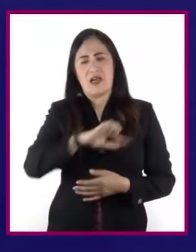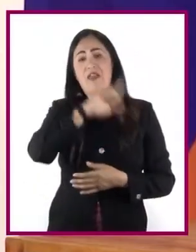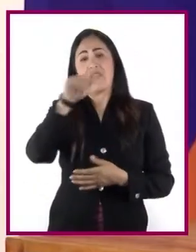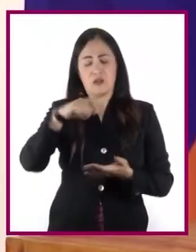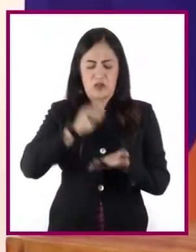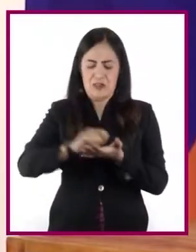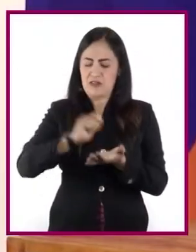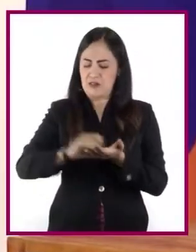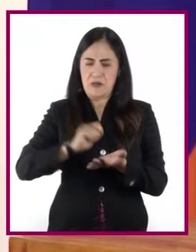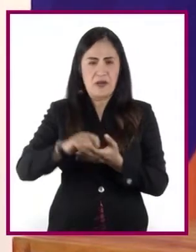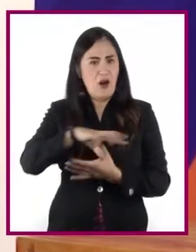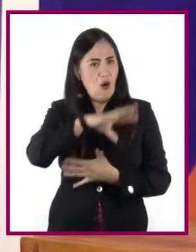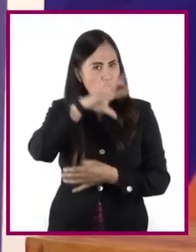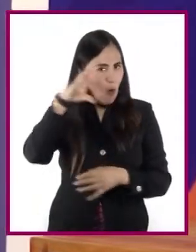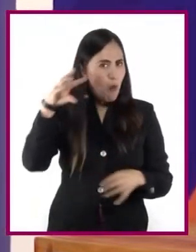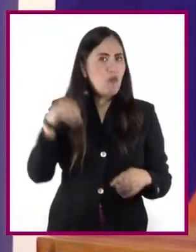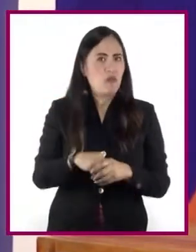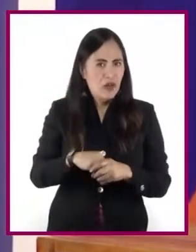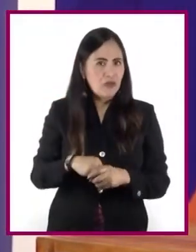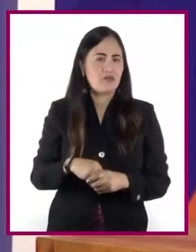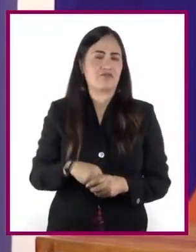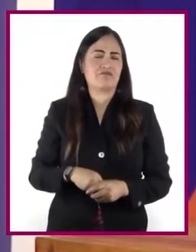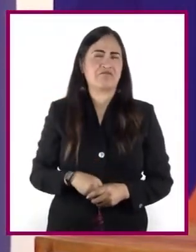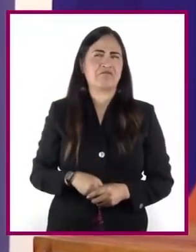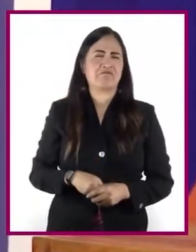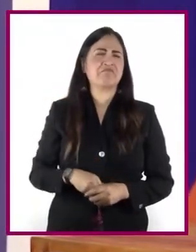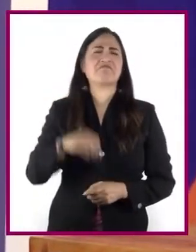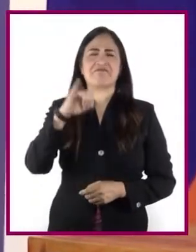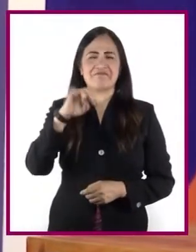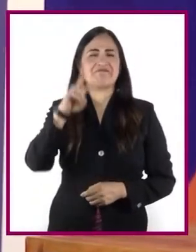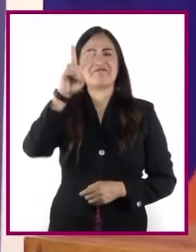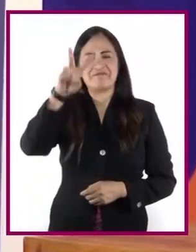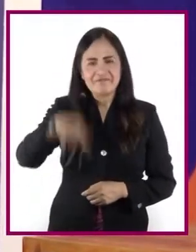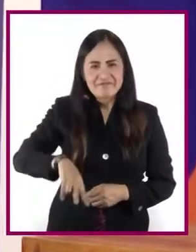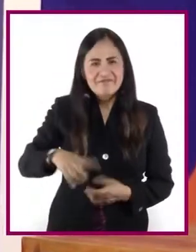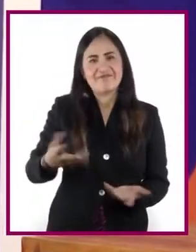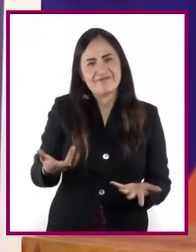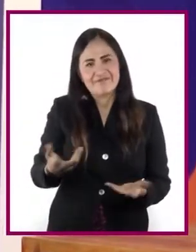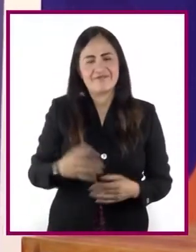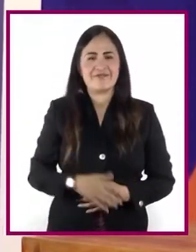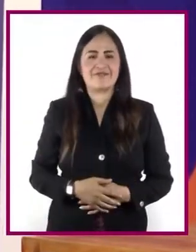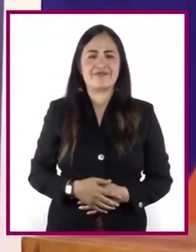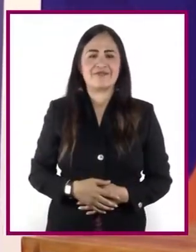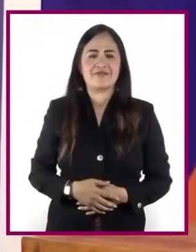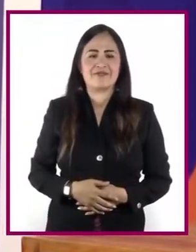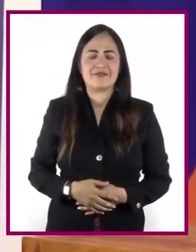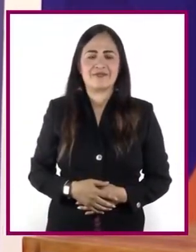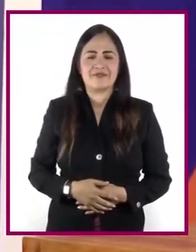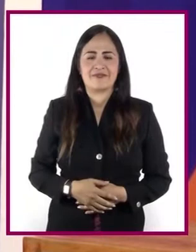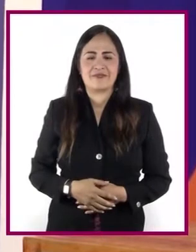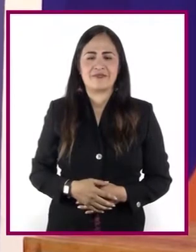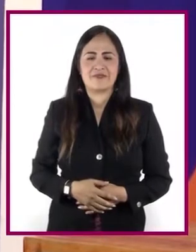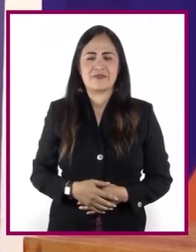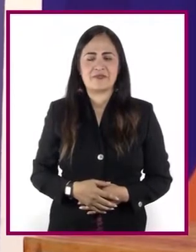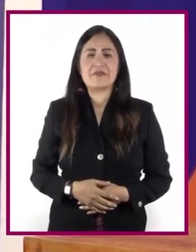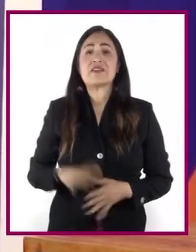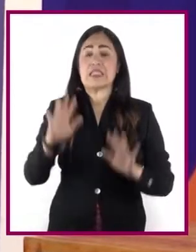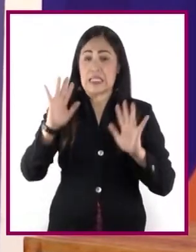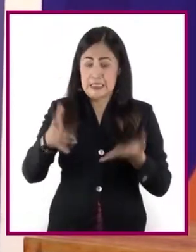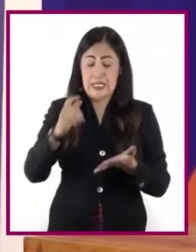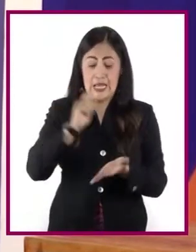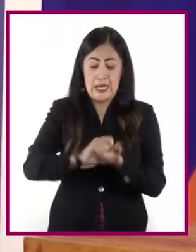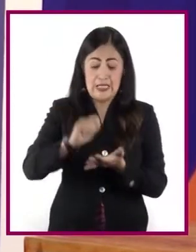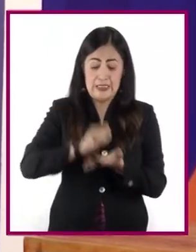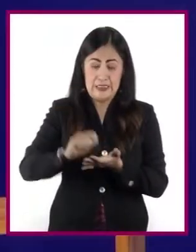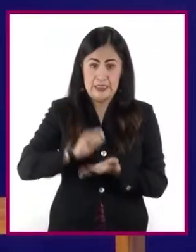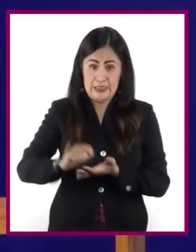final. Eso es muy cierto, no lo había pensado. Entonces, cuando ya lo transcribimos,